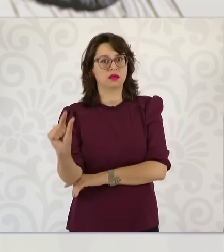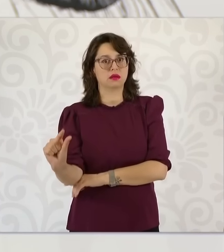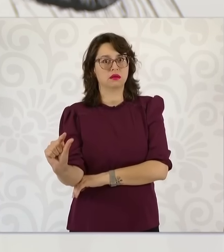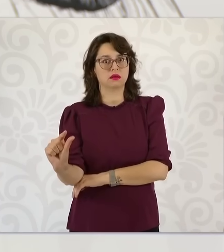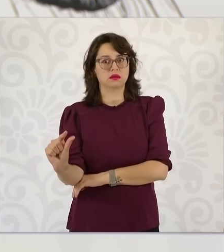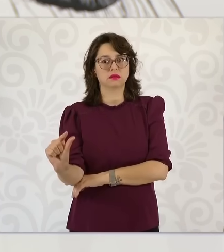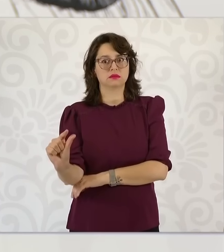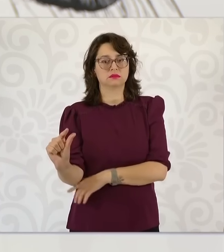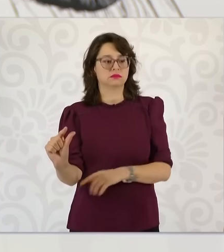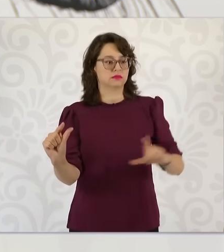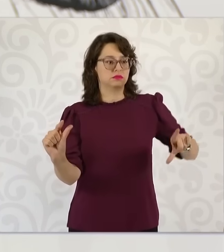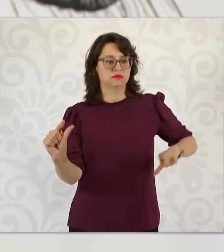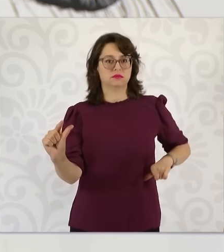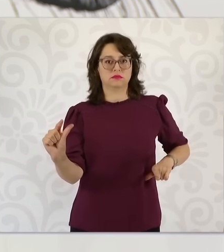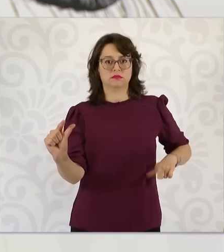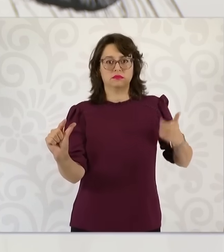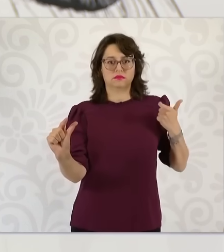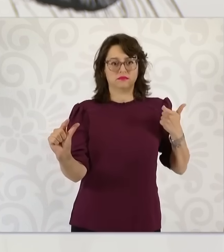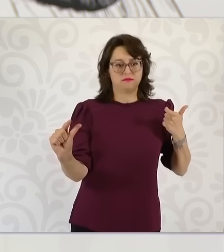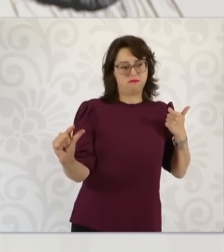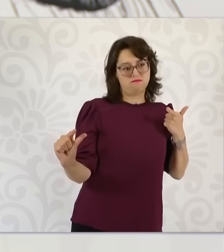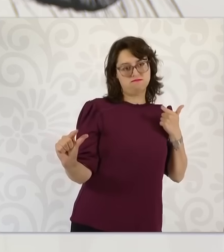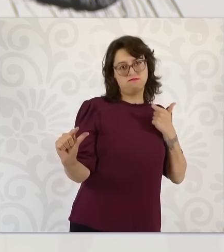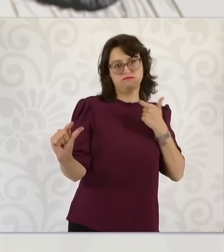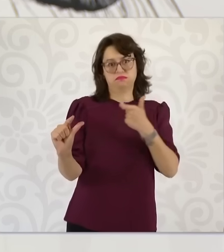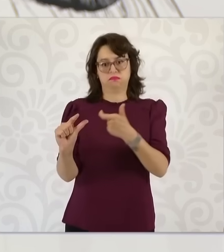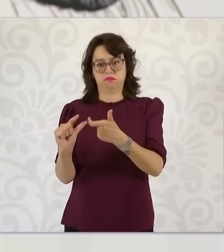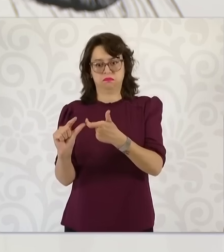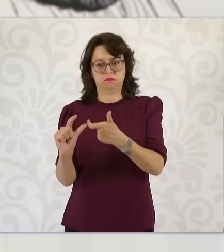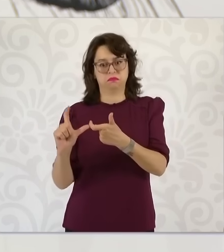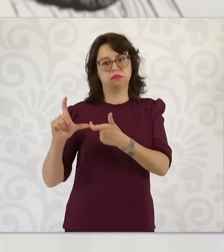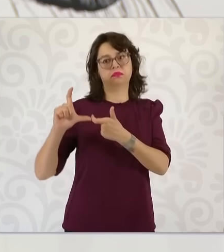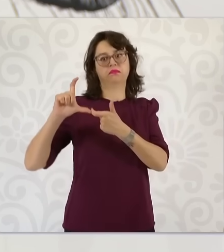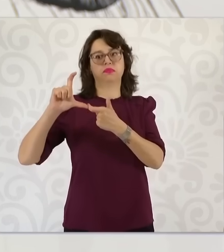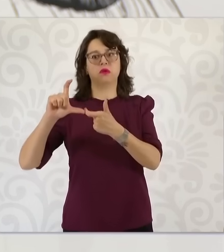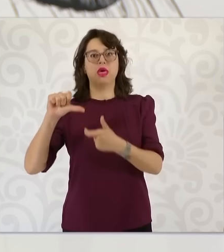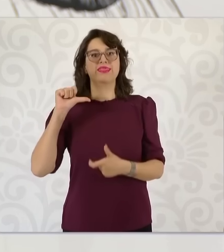Esa decisión y ese fondo solidario